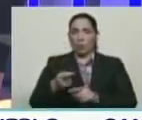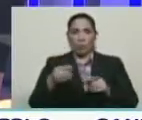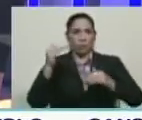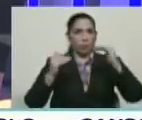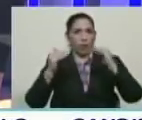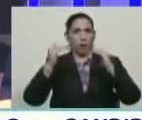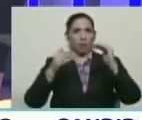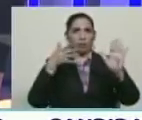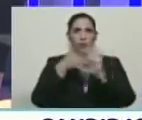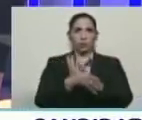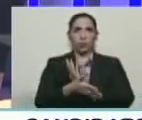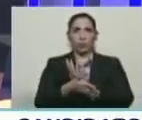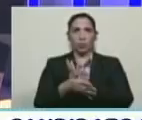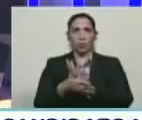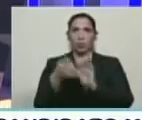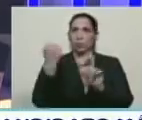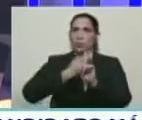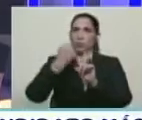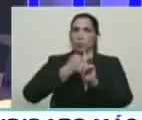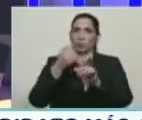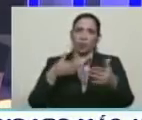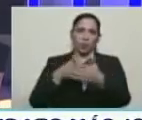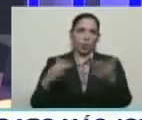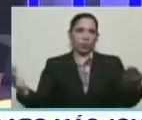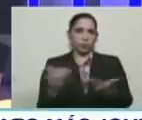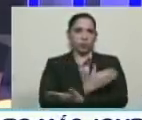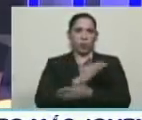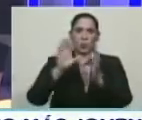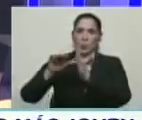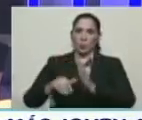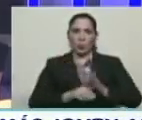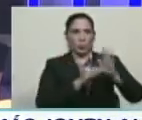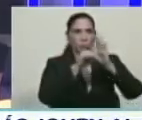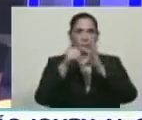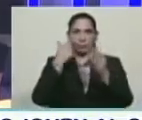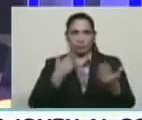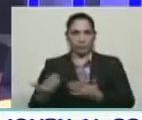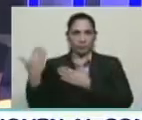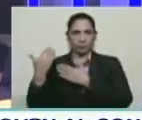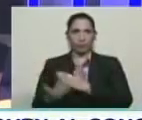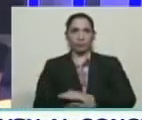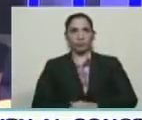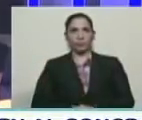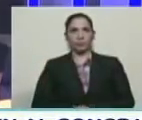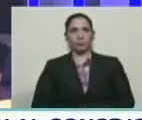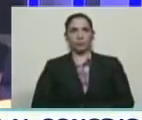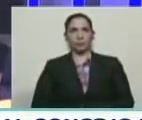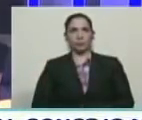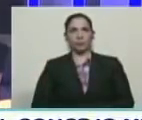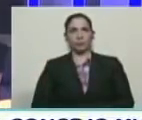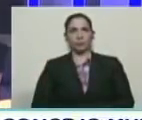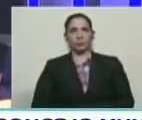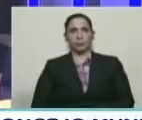balance sobre los logros de la lucha contra los delitos de extorsión y secuestro. Adelante, Meisbert, te escuchamos.